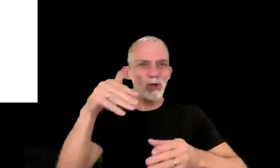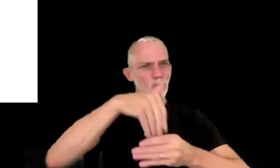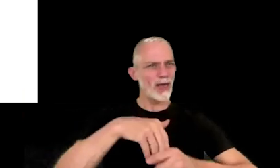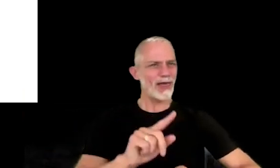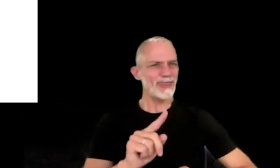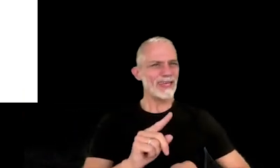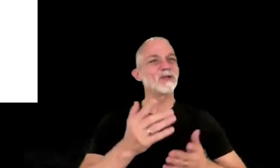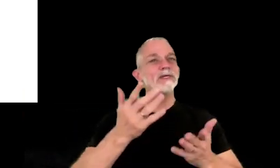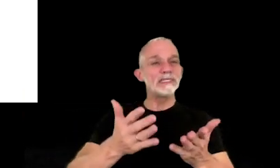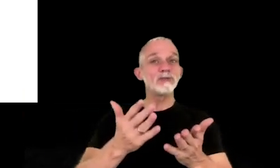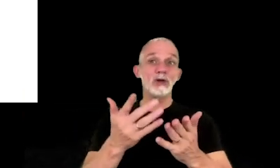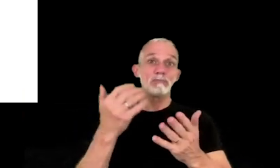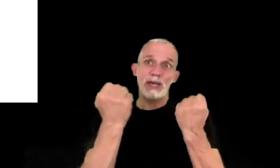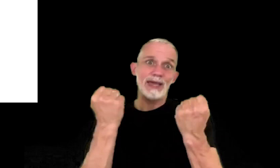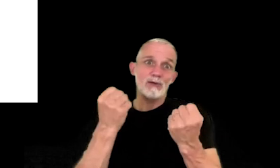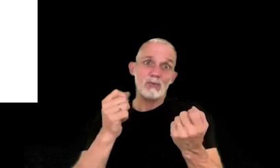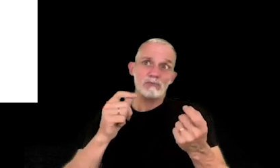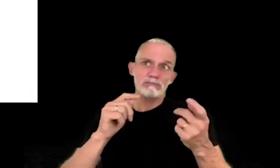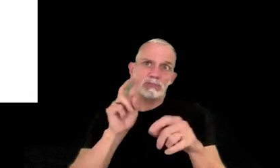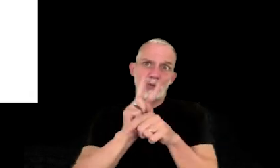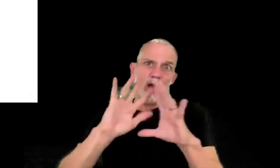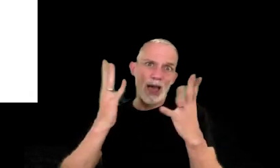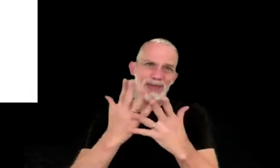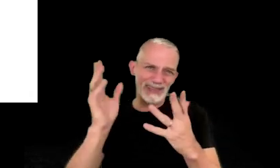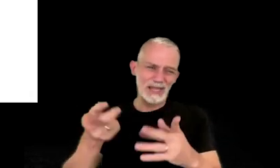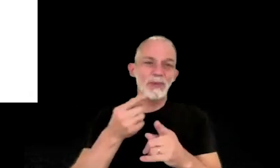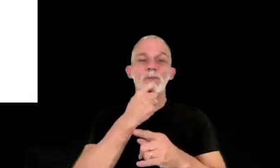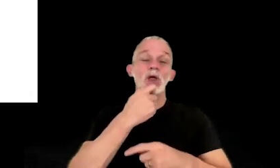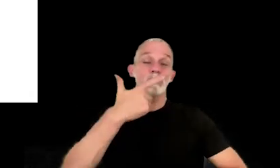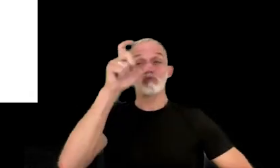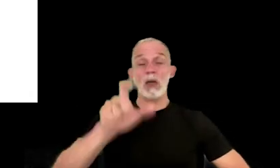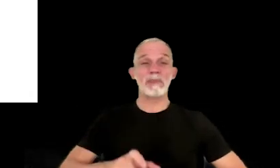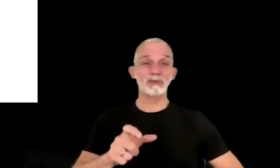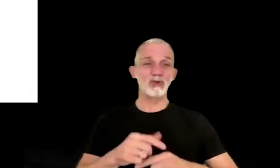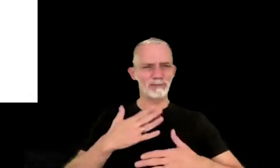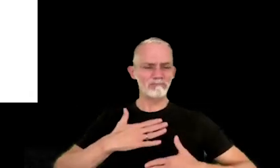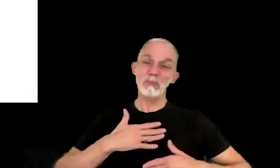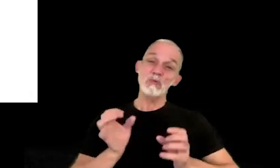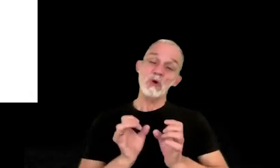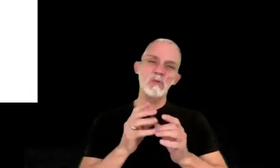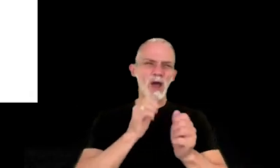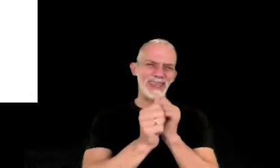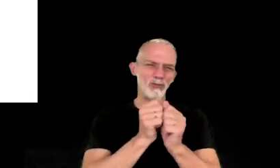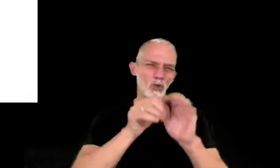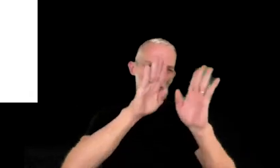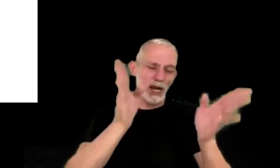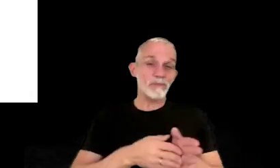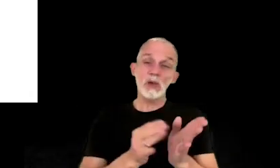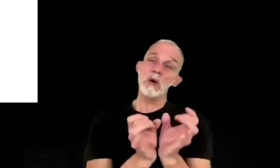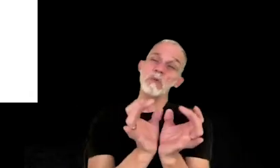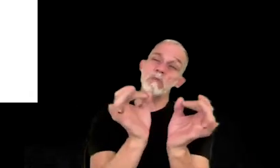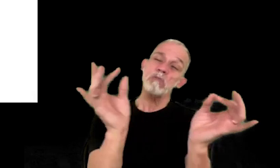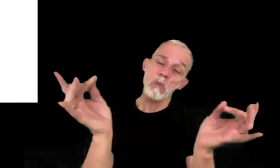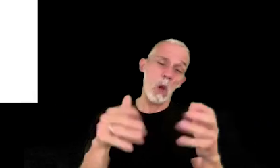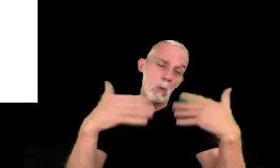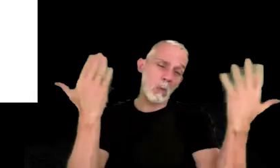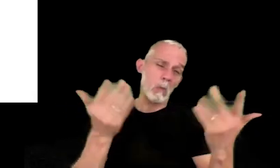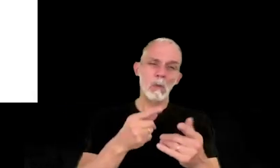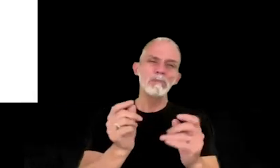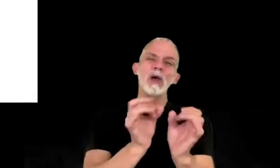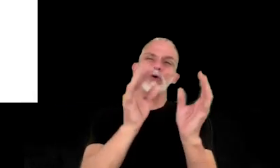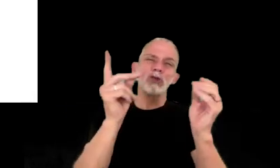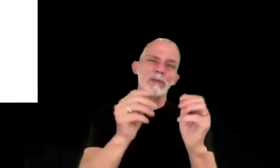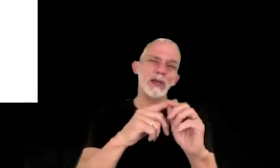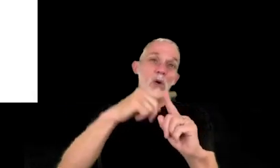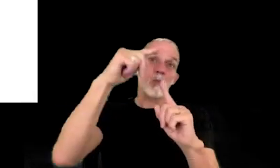efectos económicos y efectos ambientales. Por ejemplo, una persona contamina, una industria contamina. Como no se mide esa